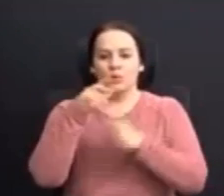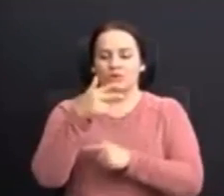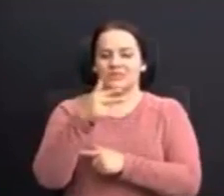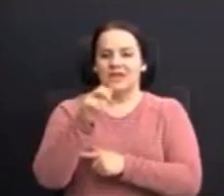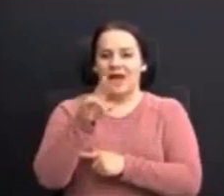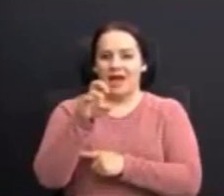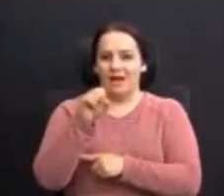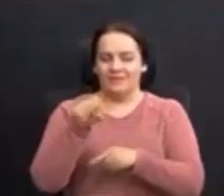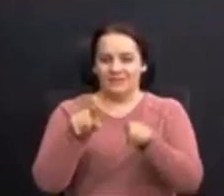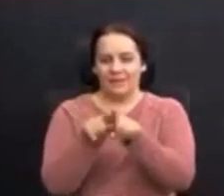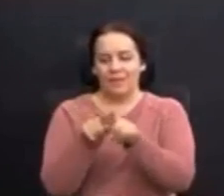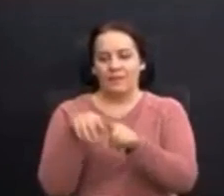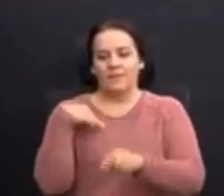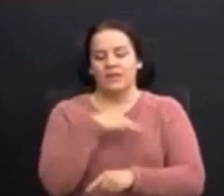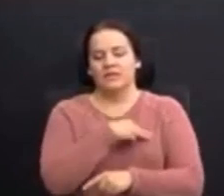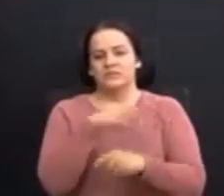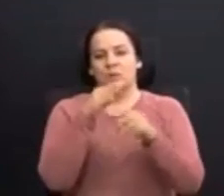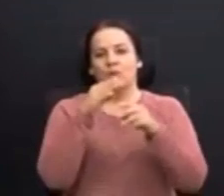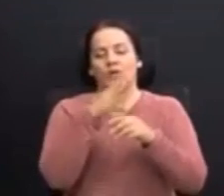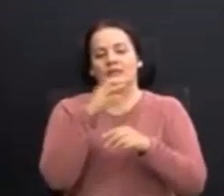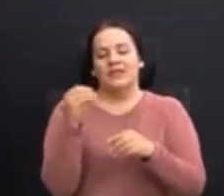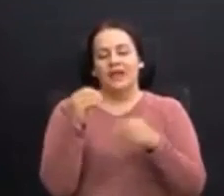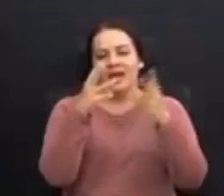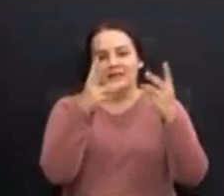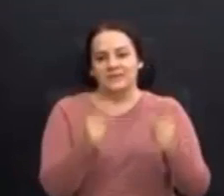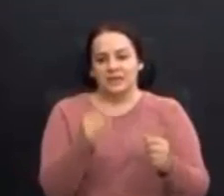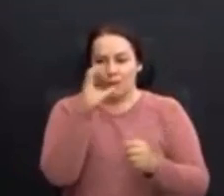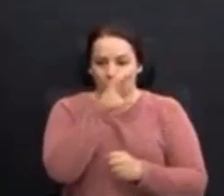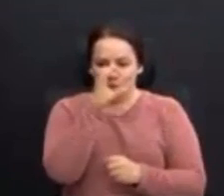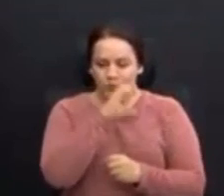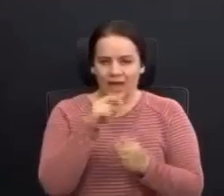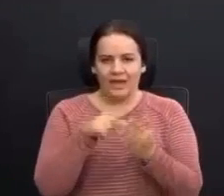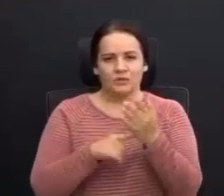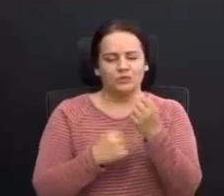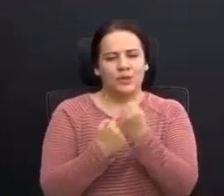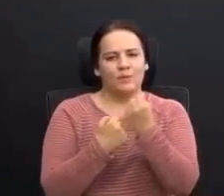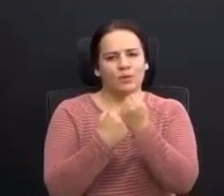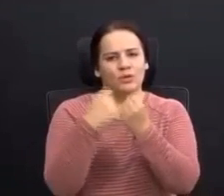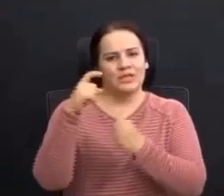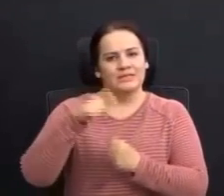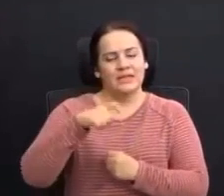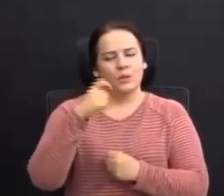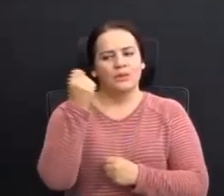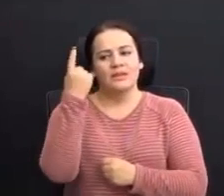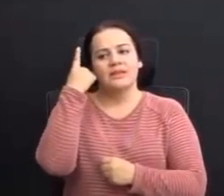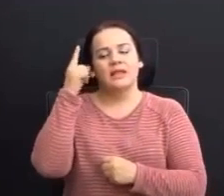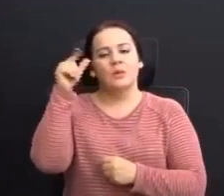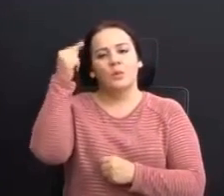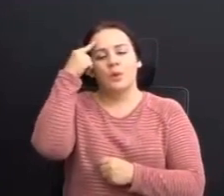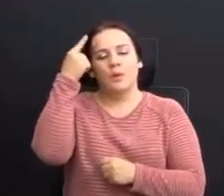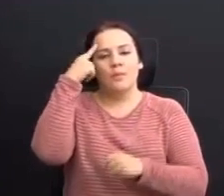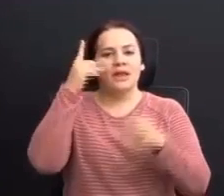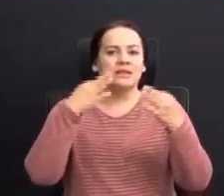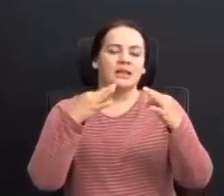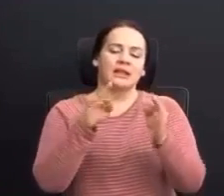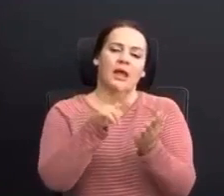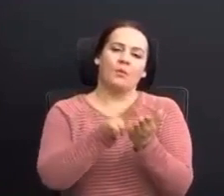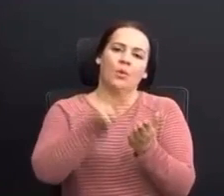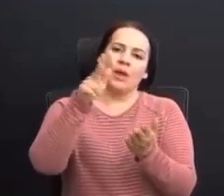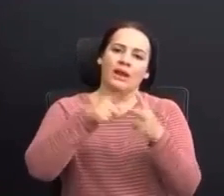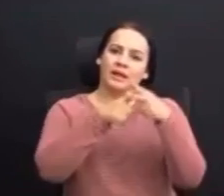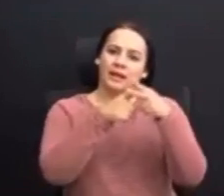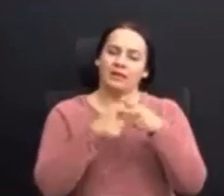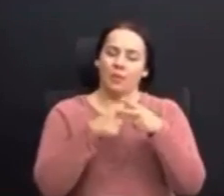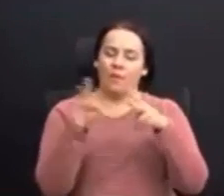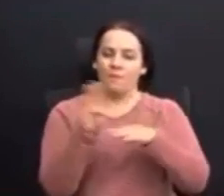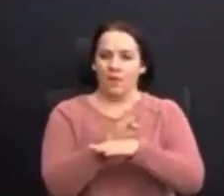Hacienda, precisamente para buscar esos apoyos necesarios, a entender del gobierno, para intentar aprobar el crédito con el Banco